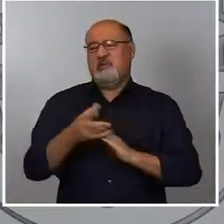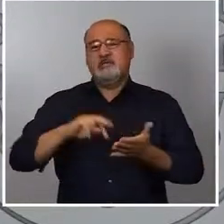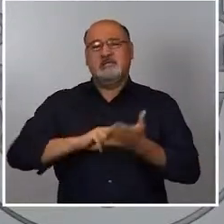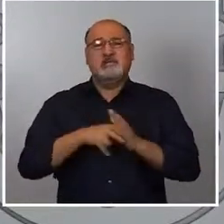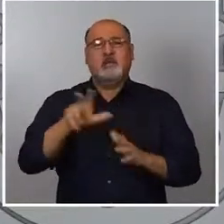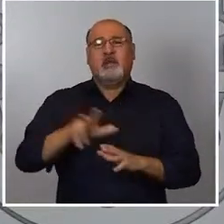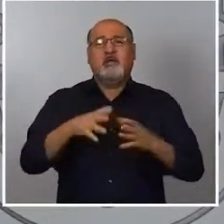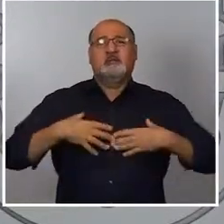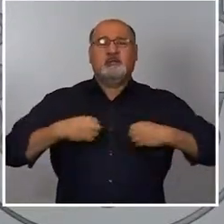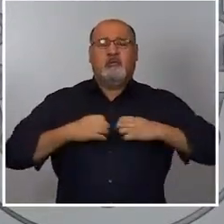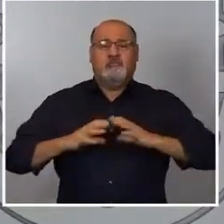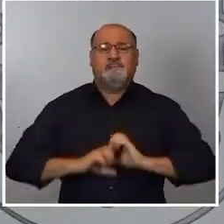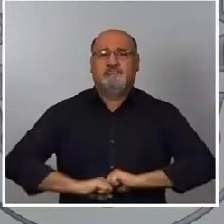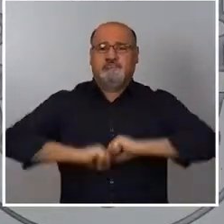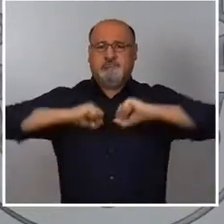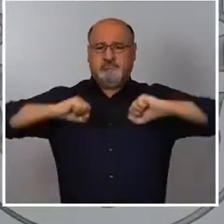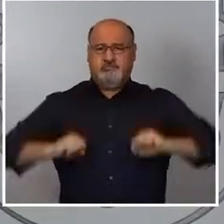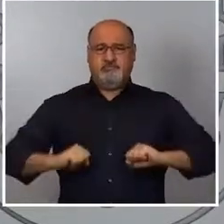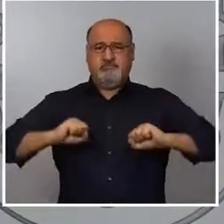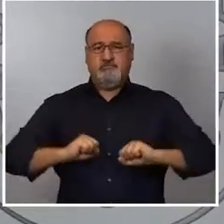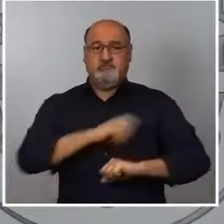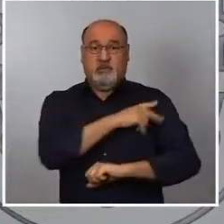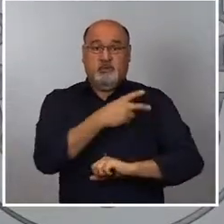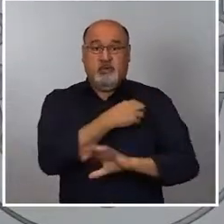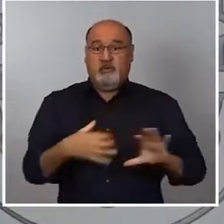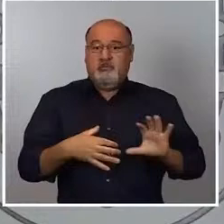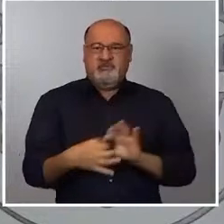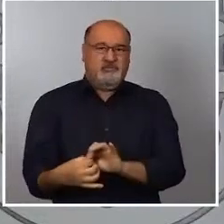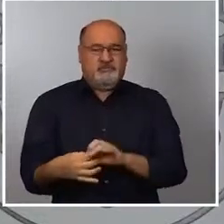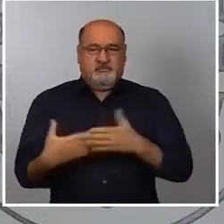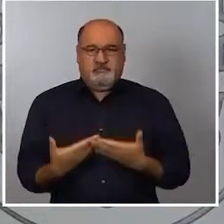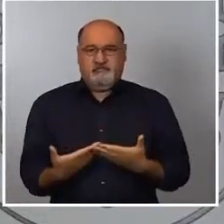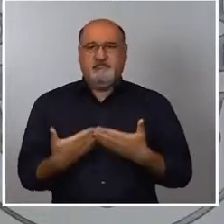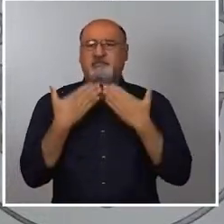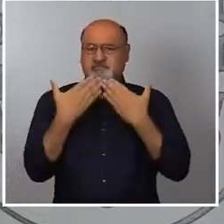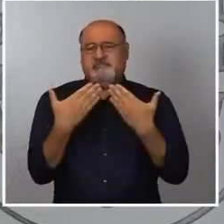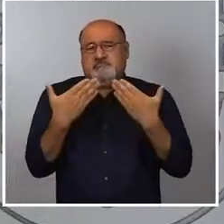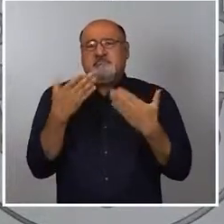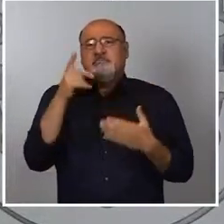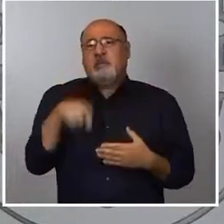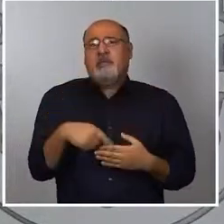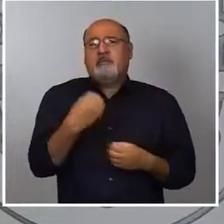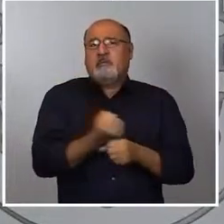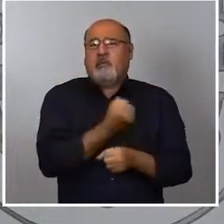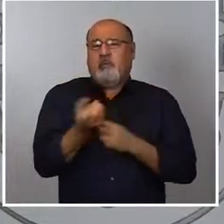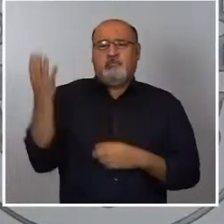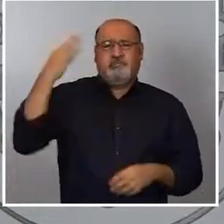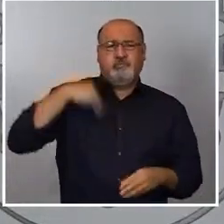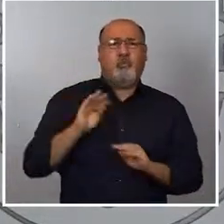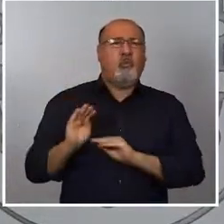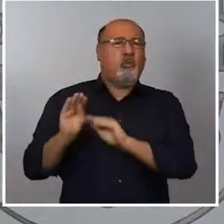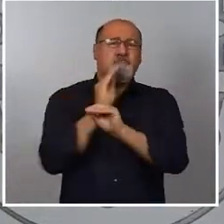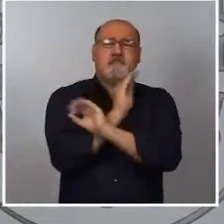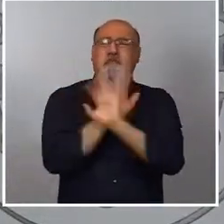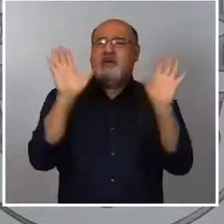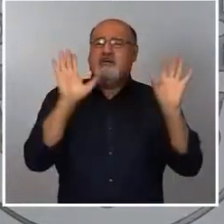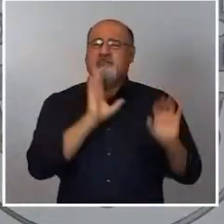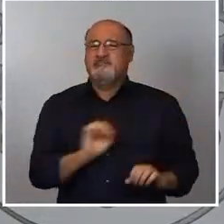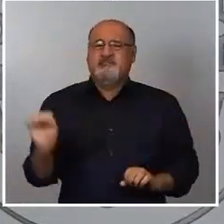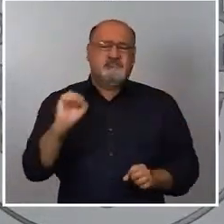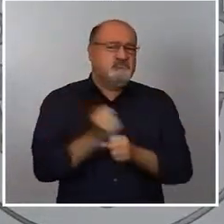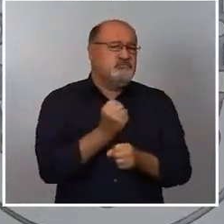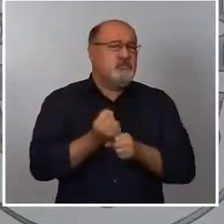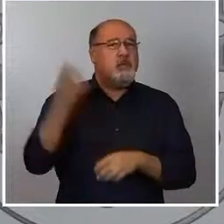salud pero especialmente y lo quiero subrayar con el excelente trabajo que están realizando los profesionales sanitarios